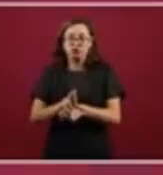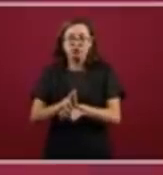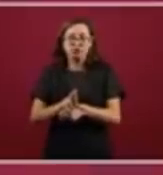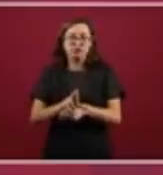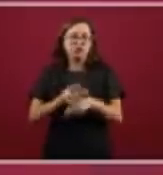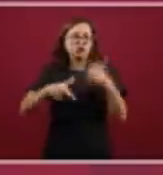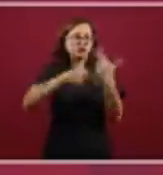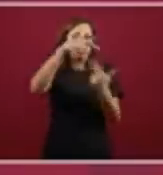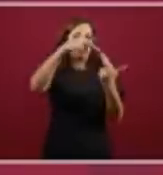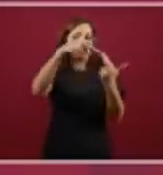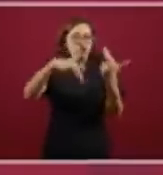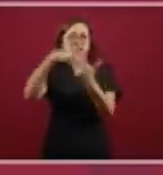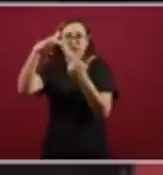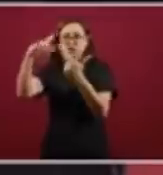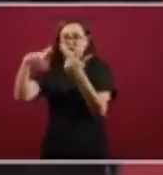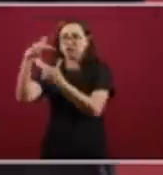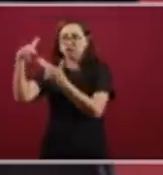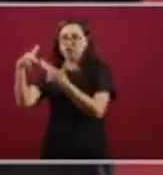regionales,